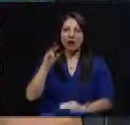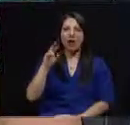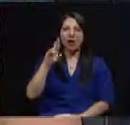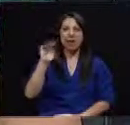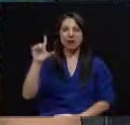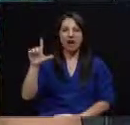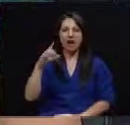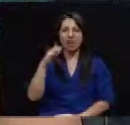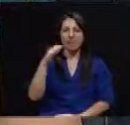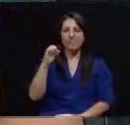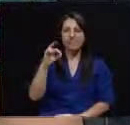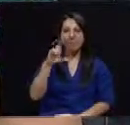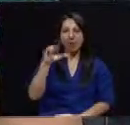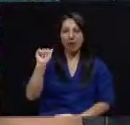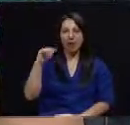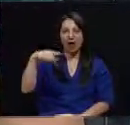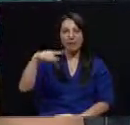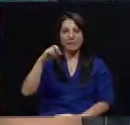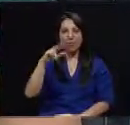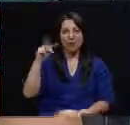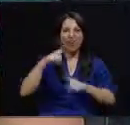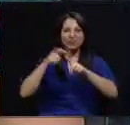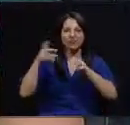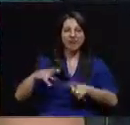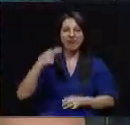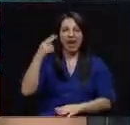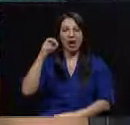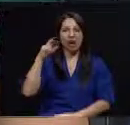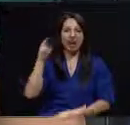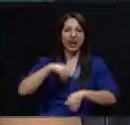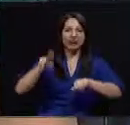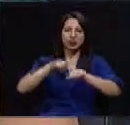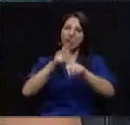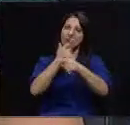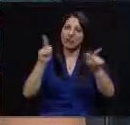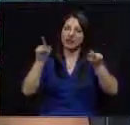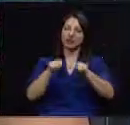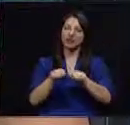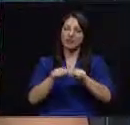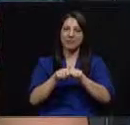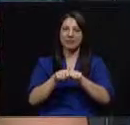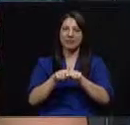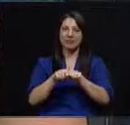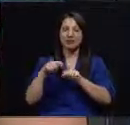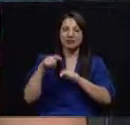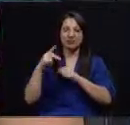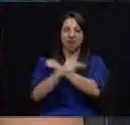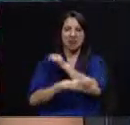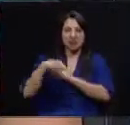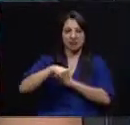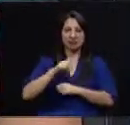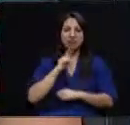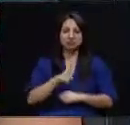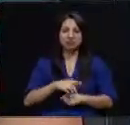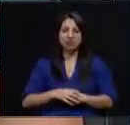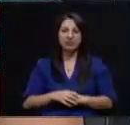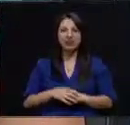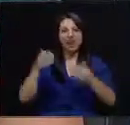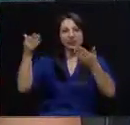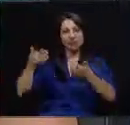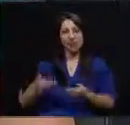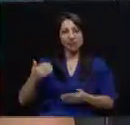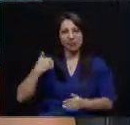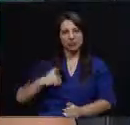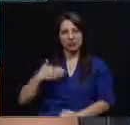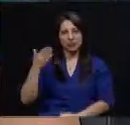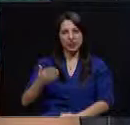Juan Rafael Mora Porras, el expresidente y héroe nacional, libertador además de la patria. Sin duda.